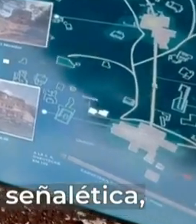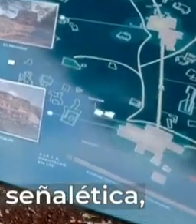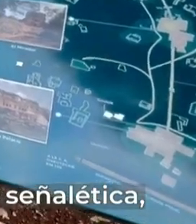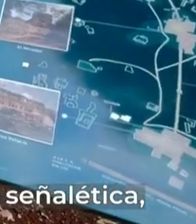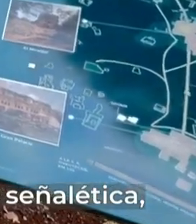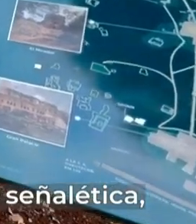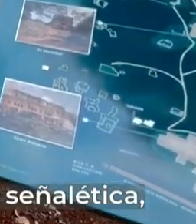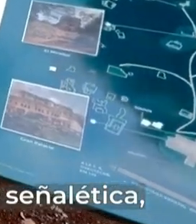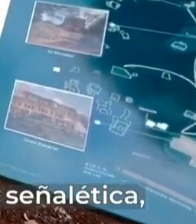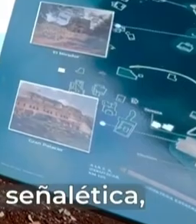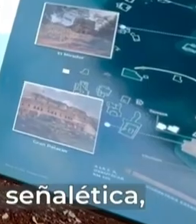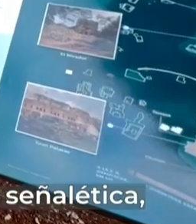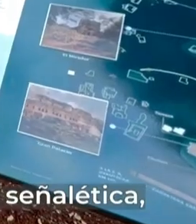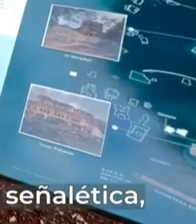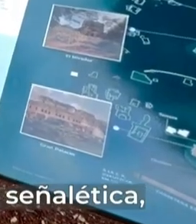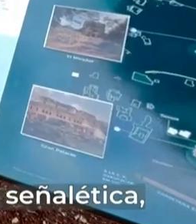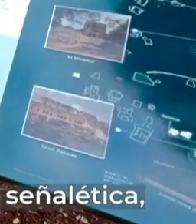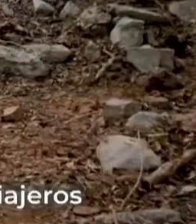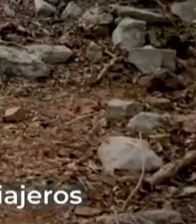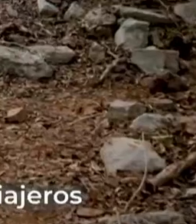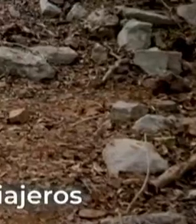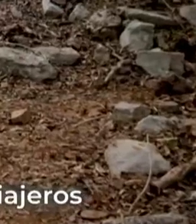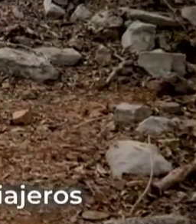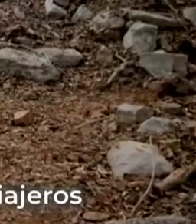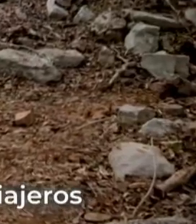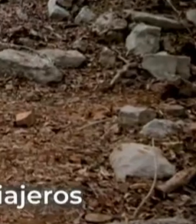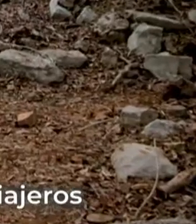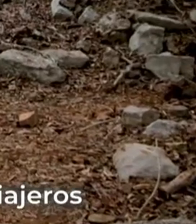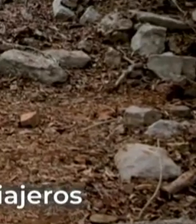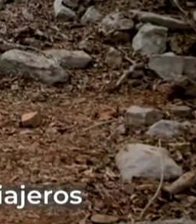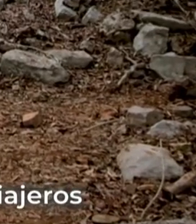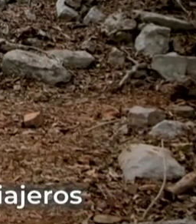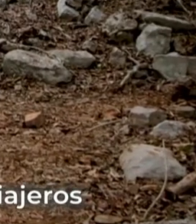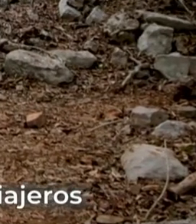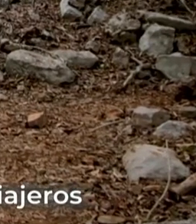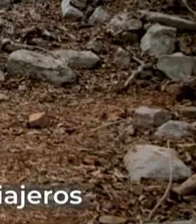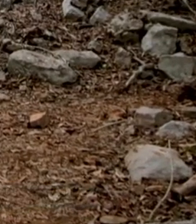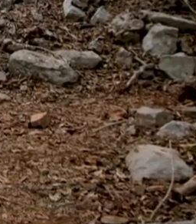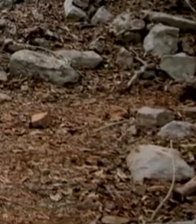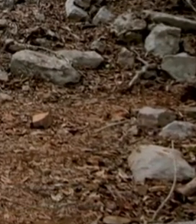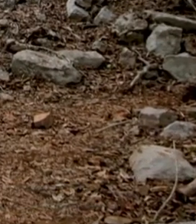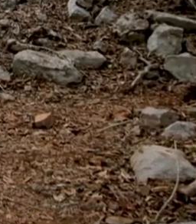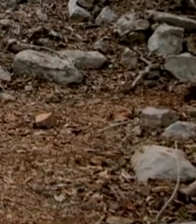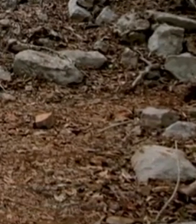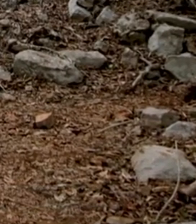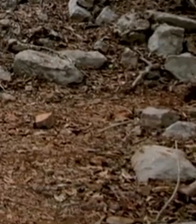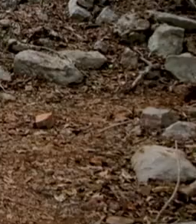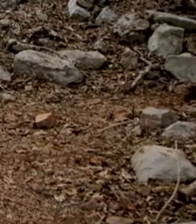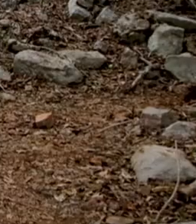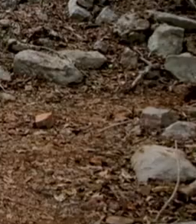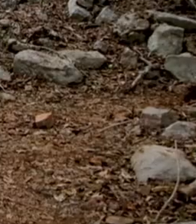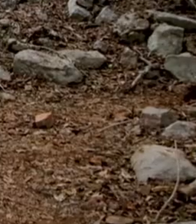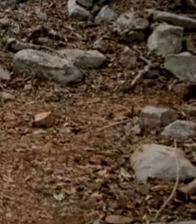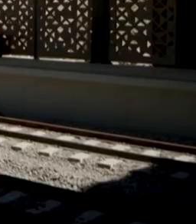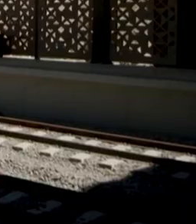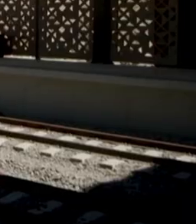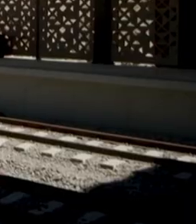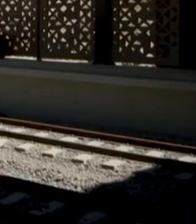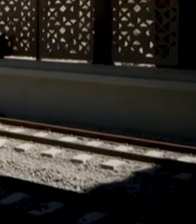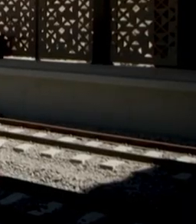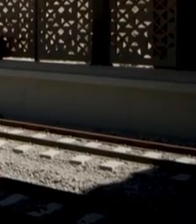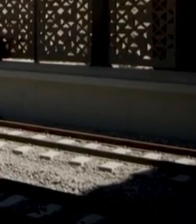senderos interpretativos y señalética que se encuentran listos para recibir a los viajeros del Tren Maya.